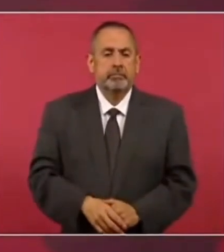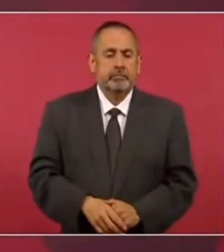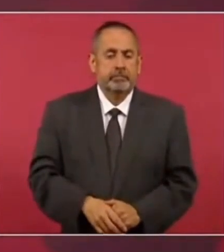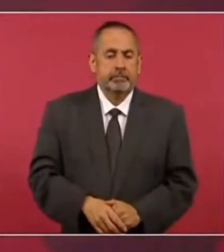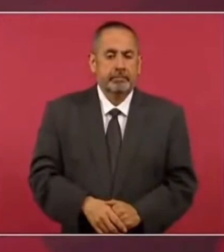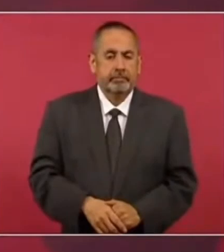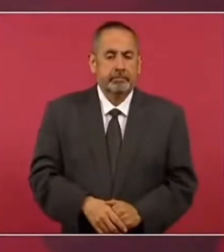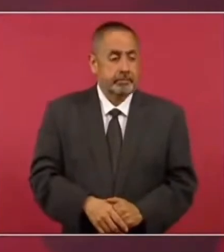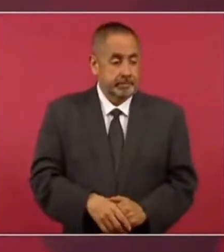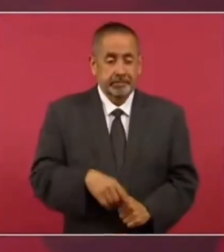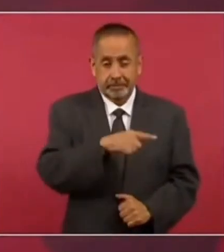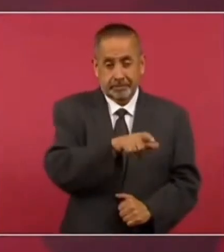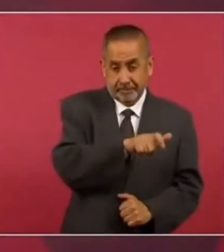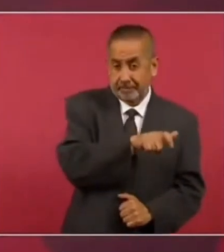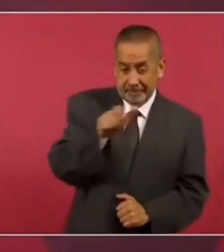Y eso que pagaban,